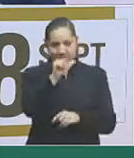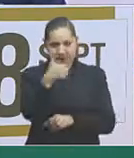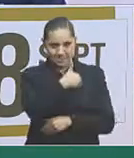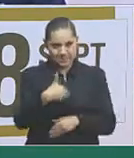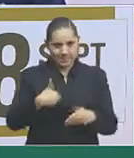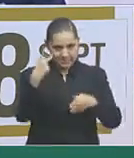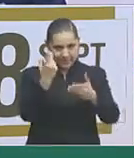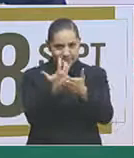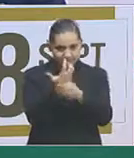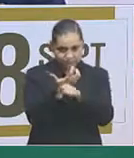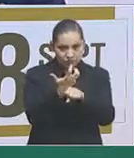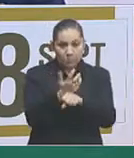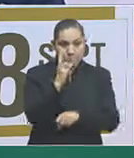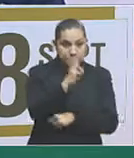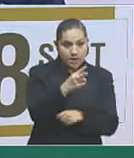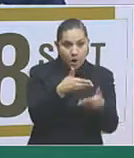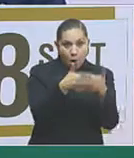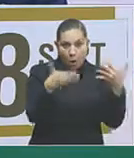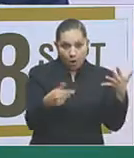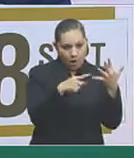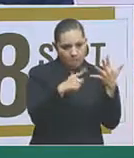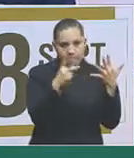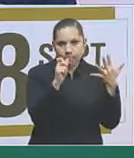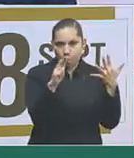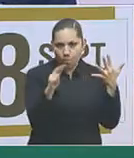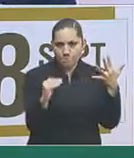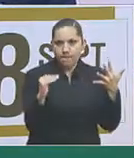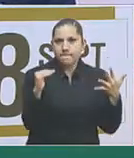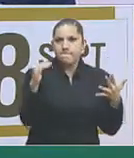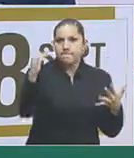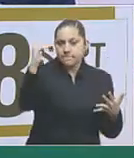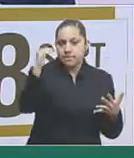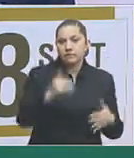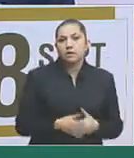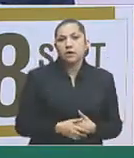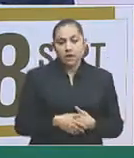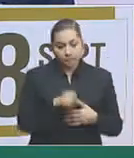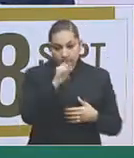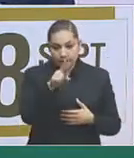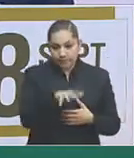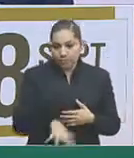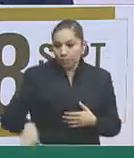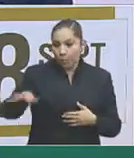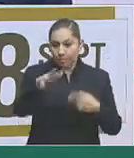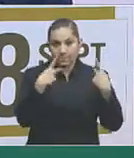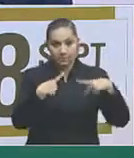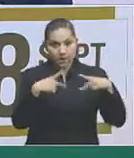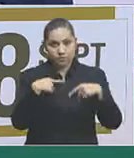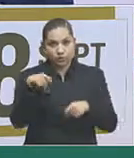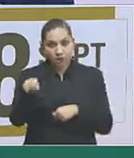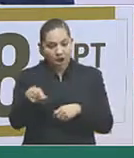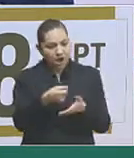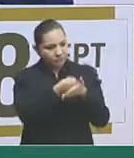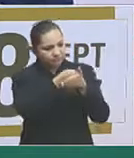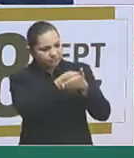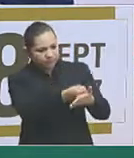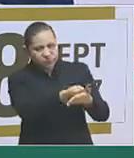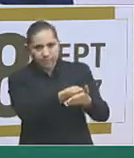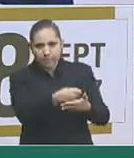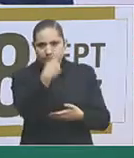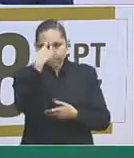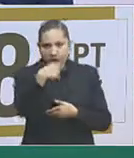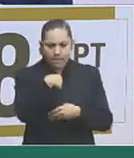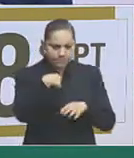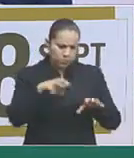gradualmente más fuerza un nuevo mecanismo de presión social en el que los ciudadanos online a través de sus